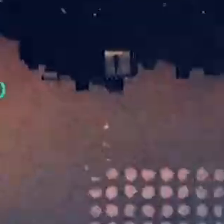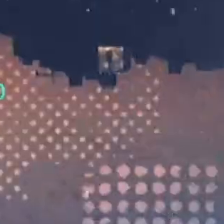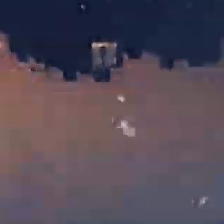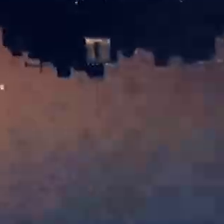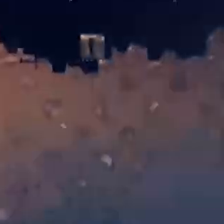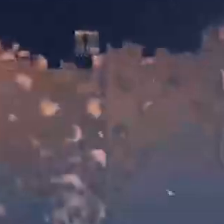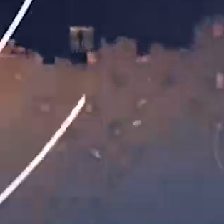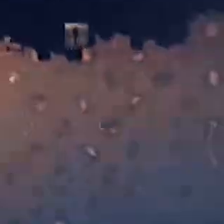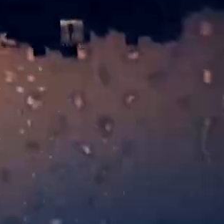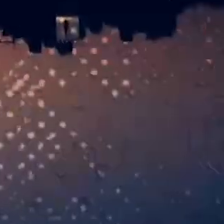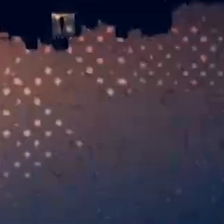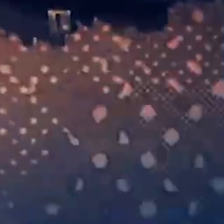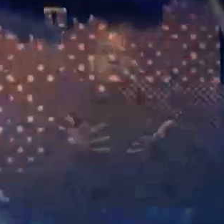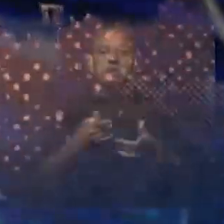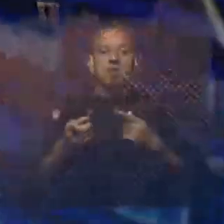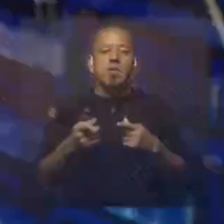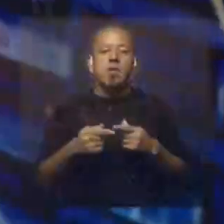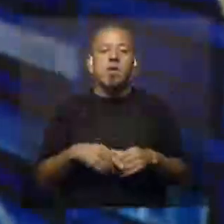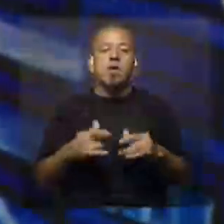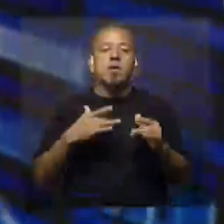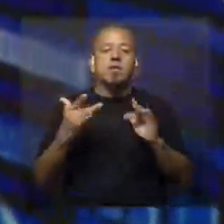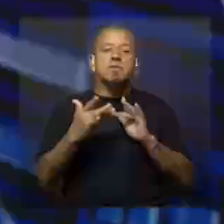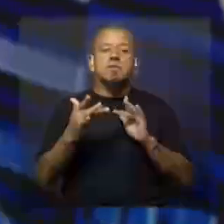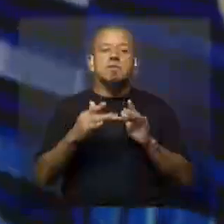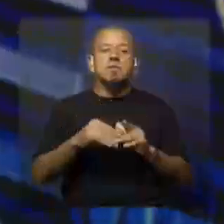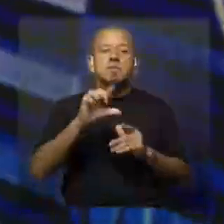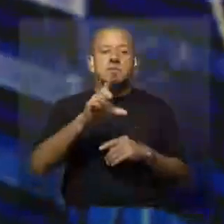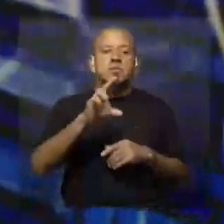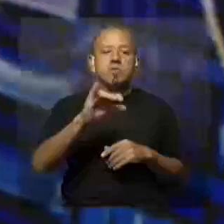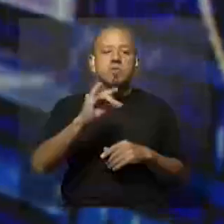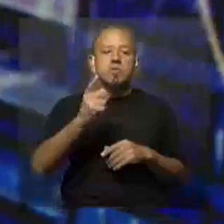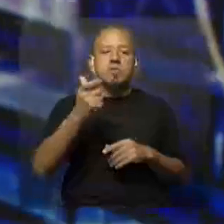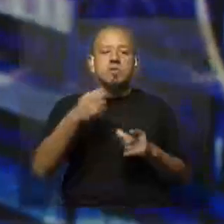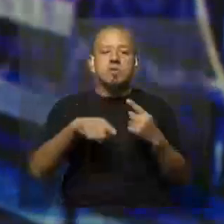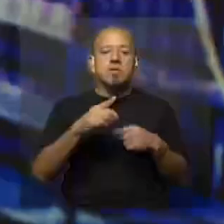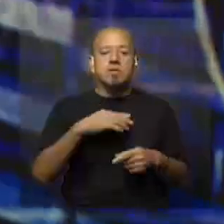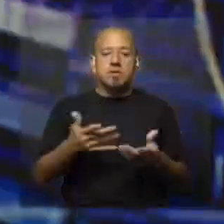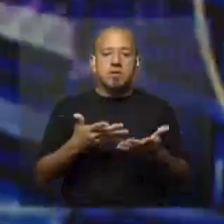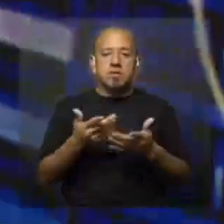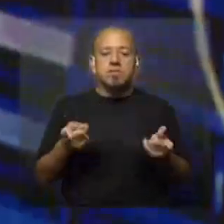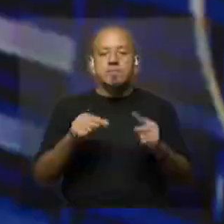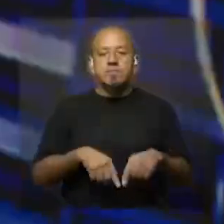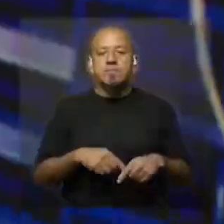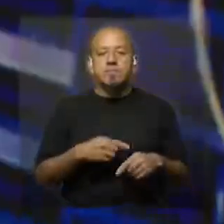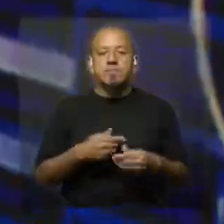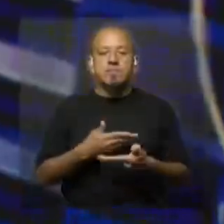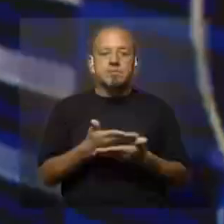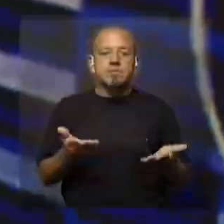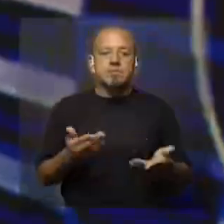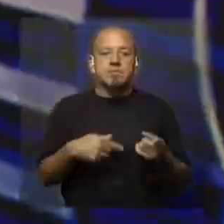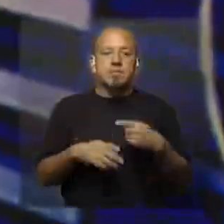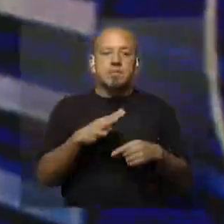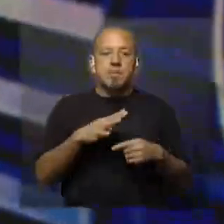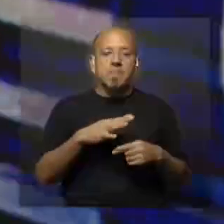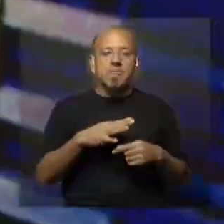Bueno, para. Vámonos. Vamos, nos, ya. Nos vamos ya al móvil porque está Lucila. ¿Vamos ya con Lucila? Sí, vamos. Una, y volvemos vamos y después presentamos. Y contamos lo que